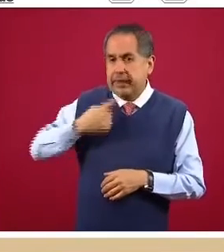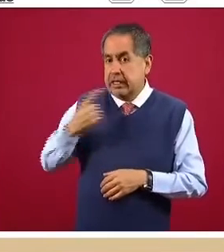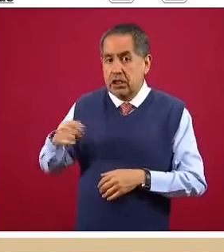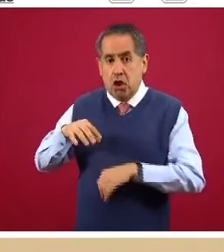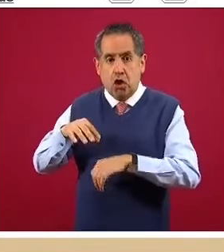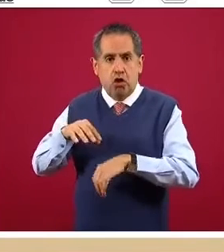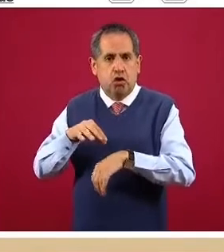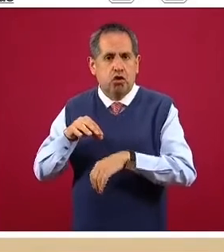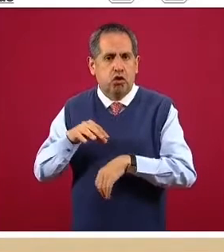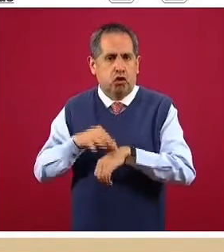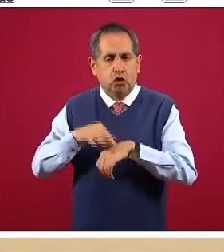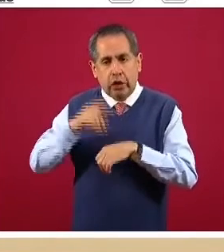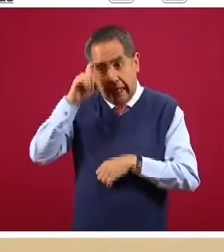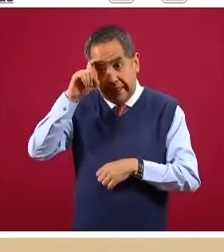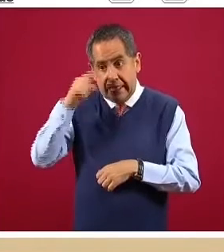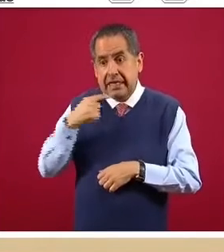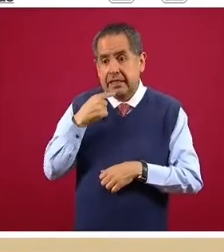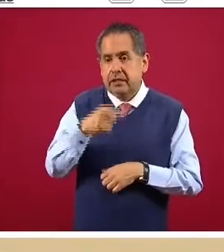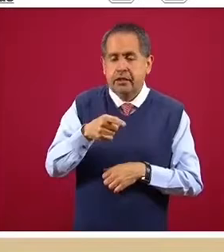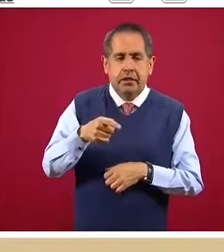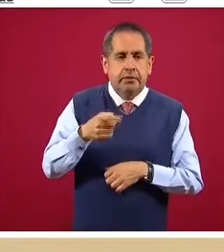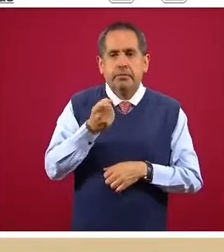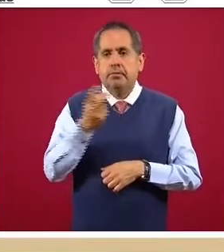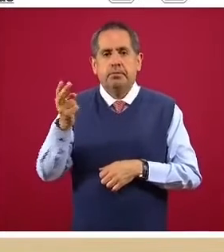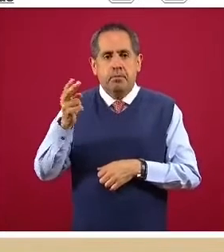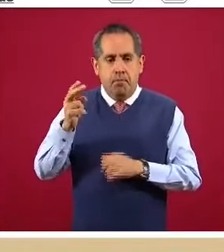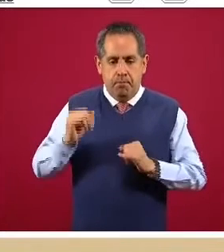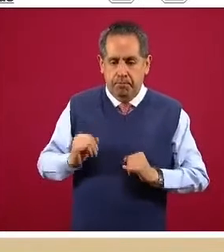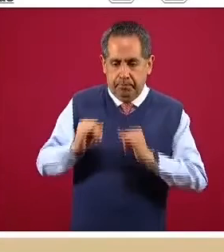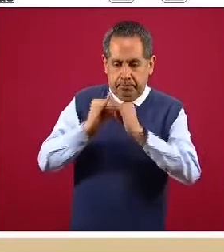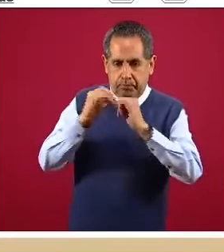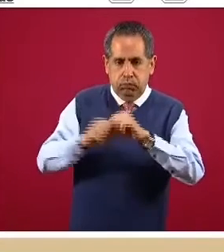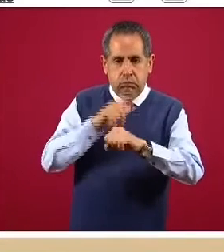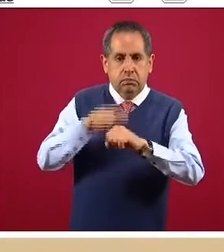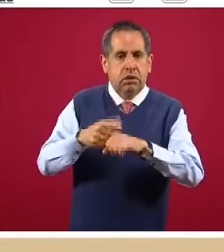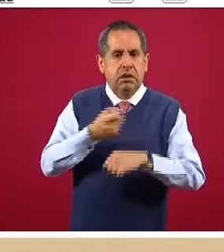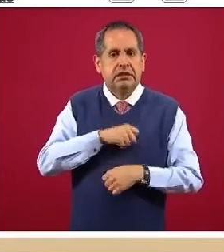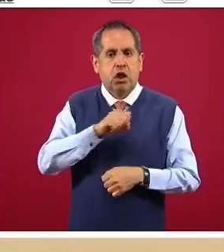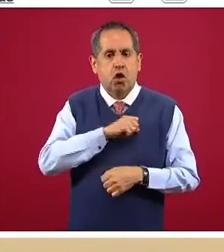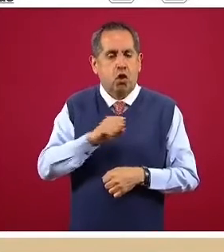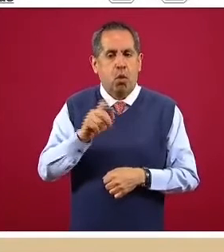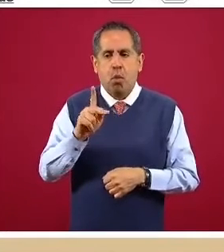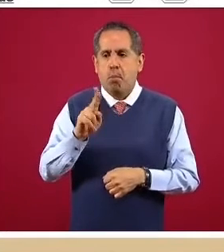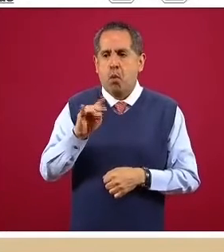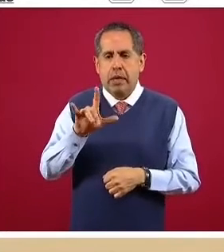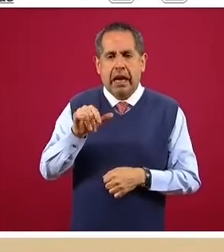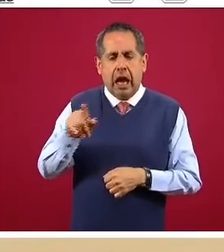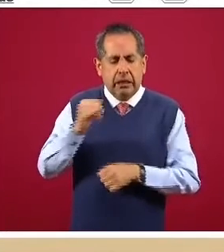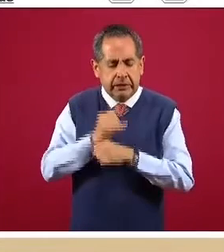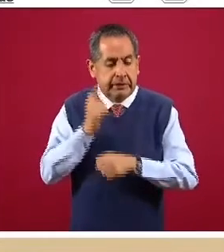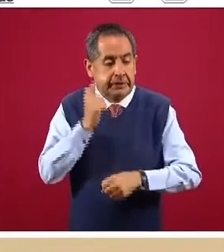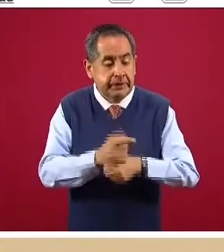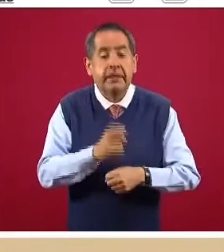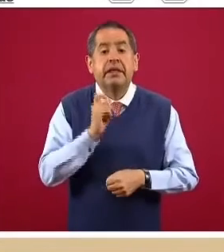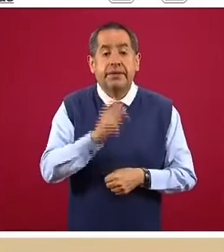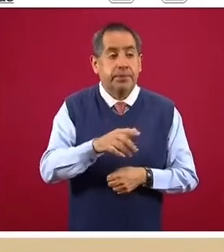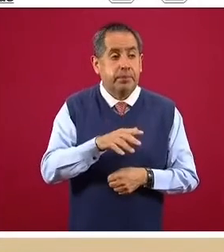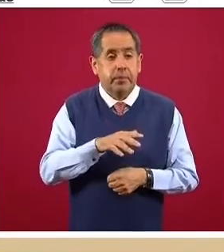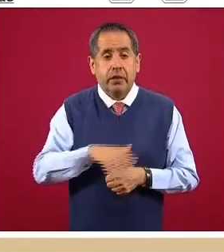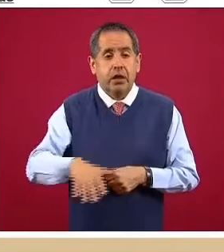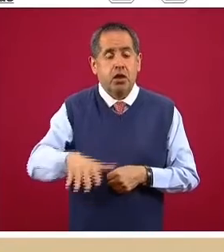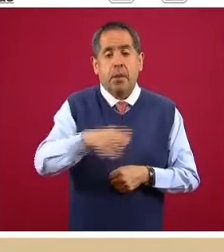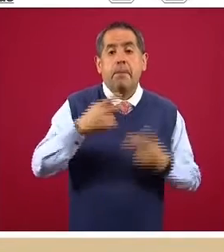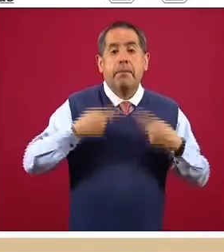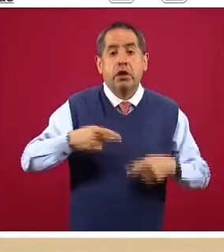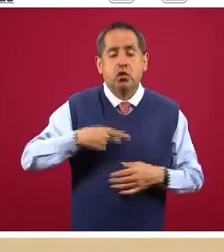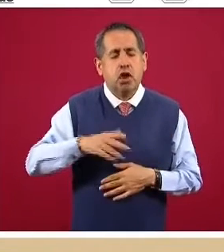en donde en un estudio hecho por investigadores del Instituto Nacional de Salud Pública, se vio que el 7% de todas las